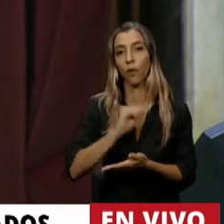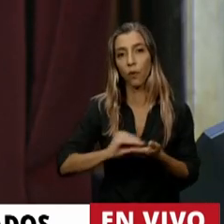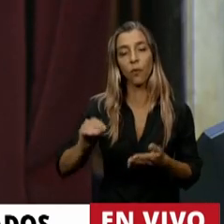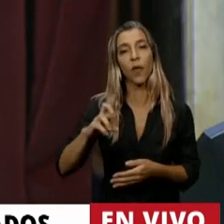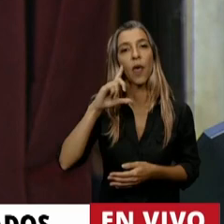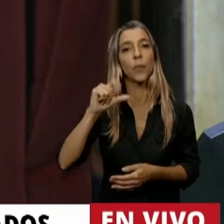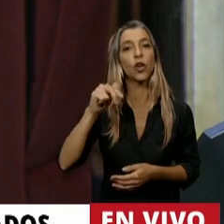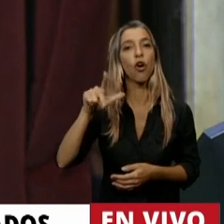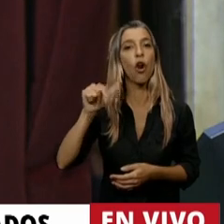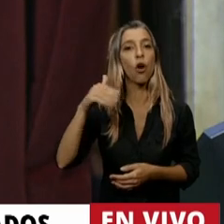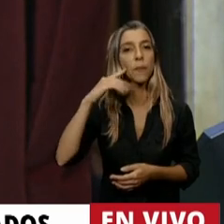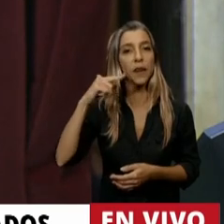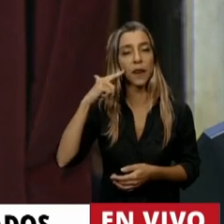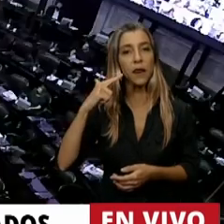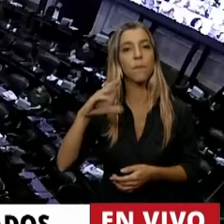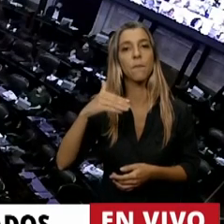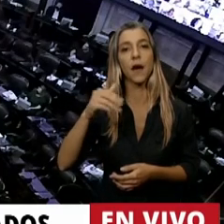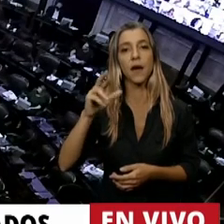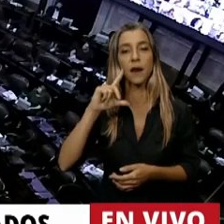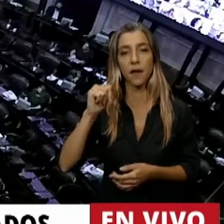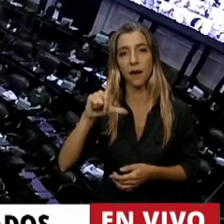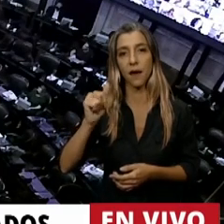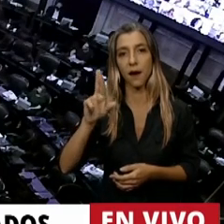Diputada Piccolomini María Carla.